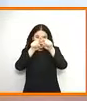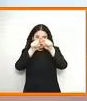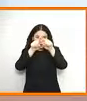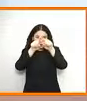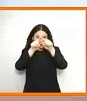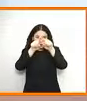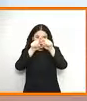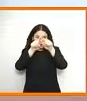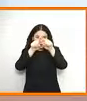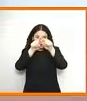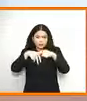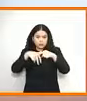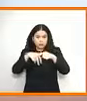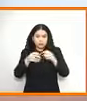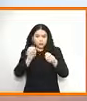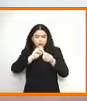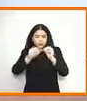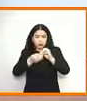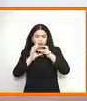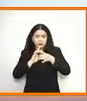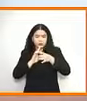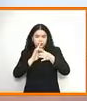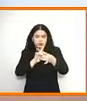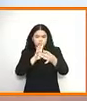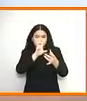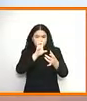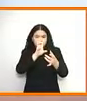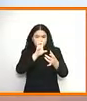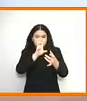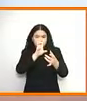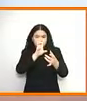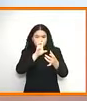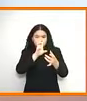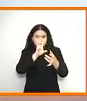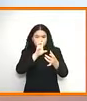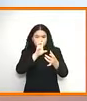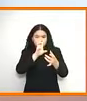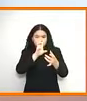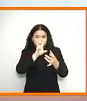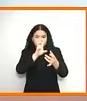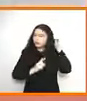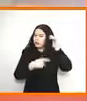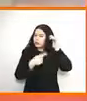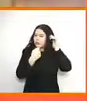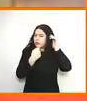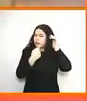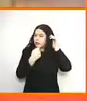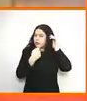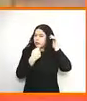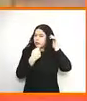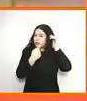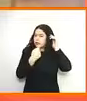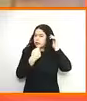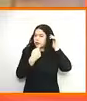muslo números que lo relacionan 0, 4 y 60. Pero si tú invertiste con más 1, te deseo mucha suerte.